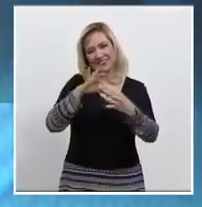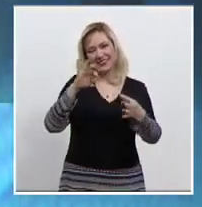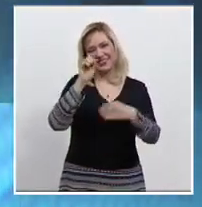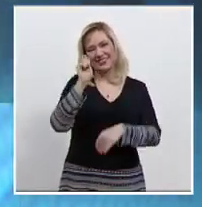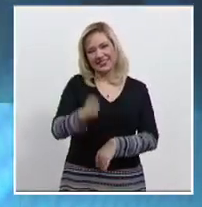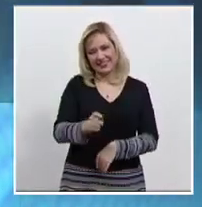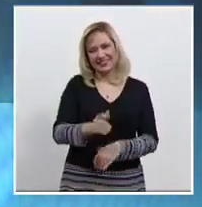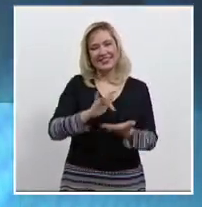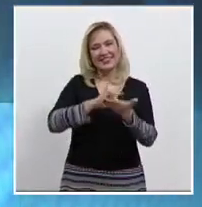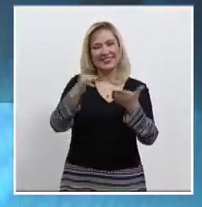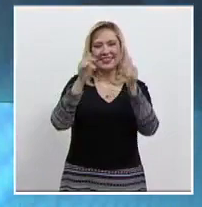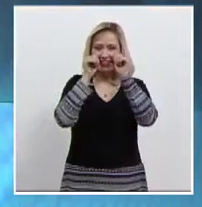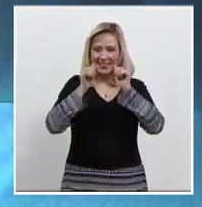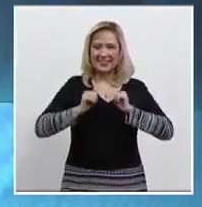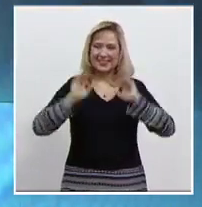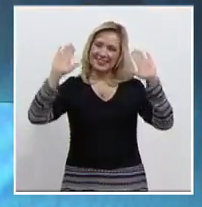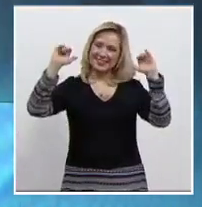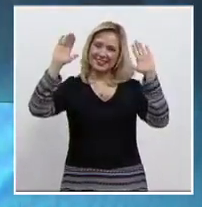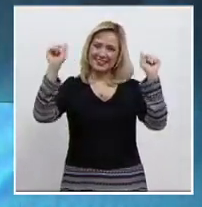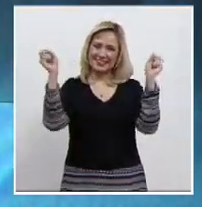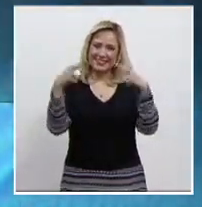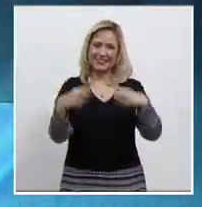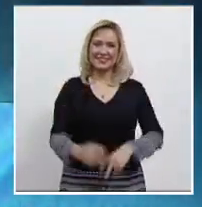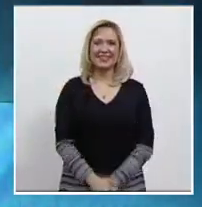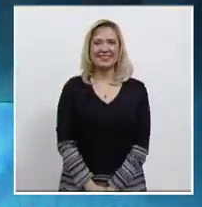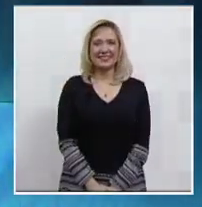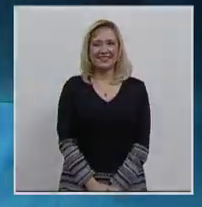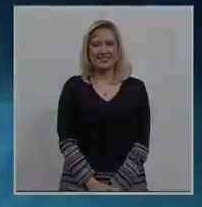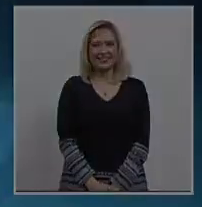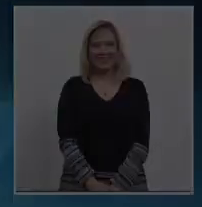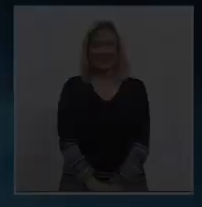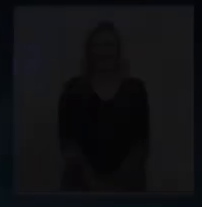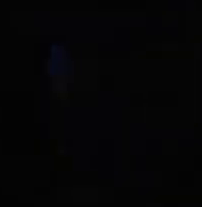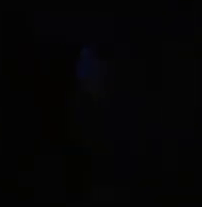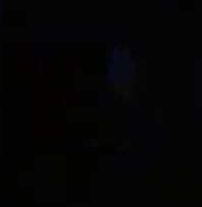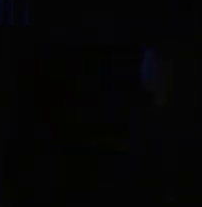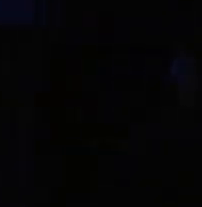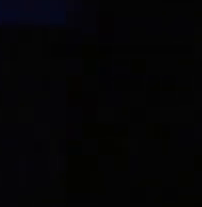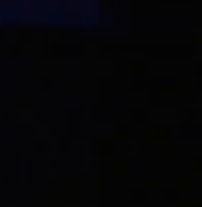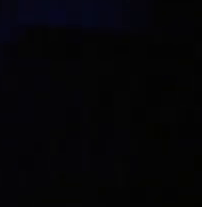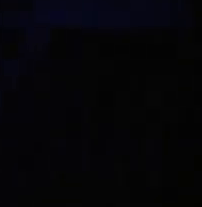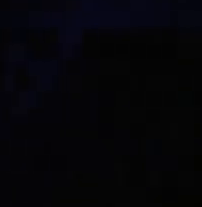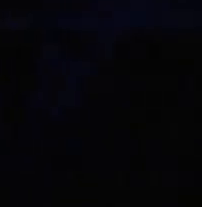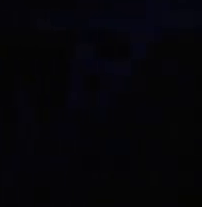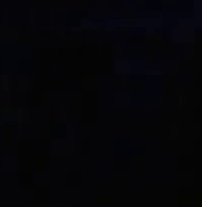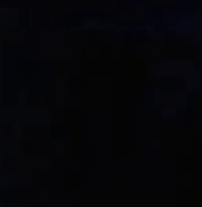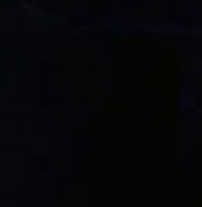Gracias por su atención. Hasta pronto.